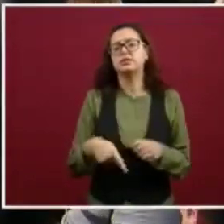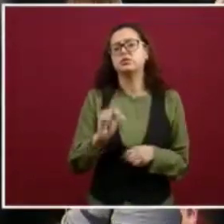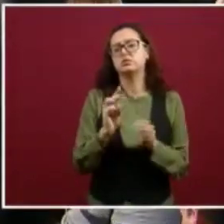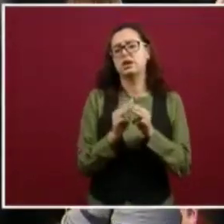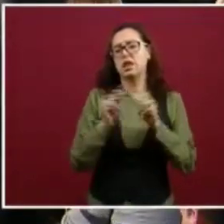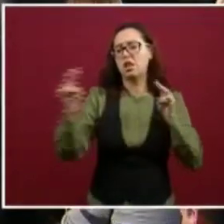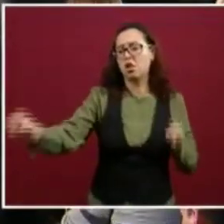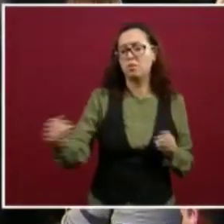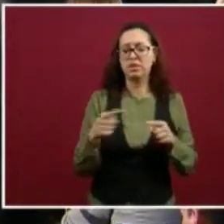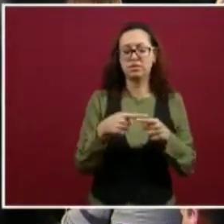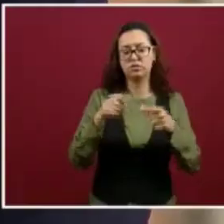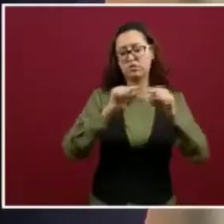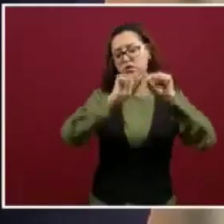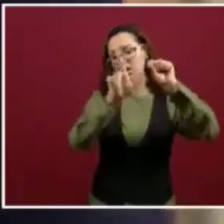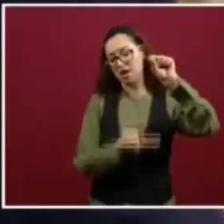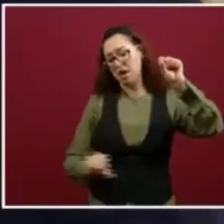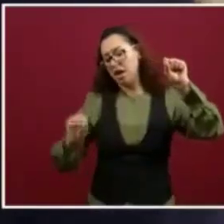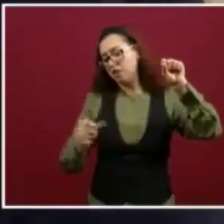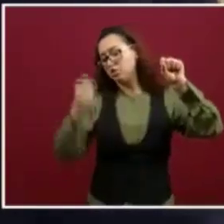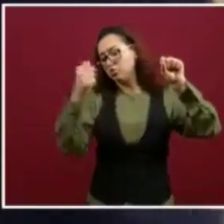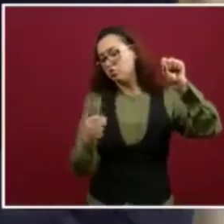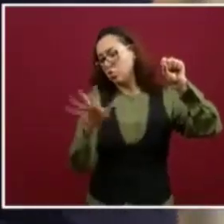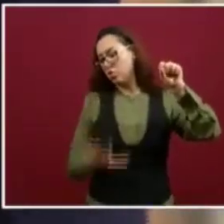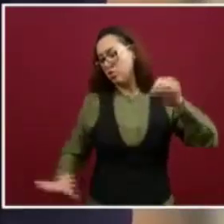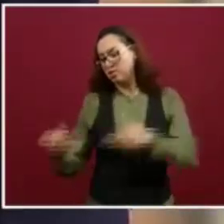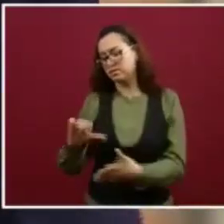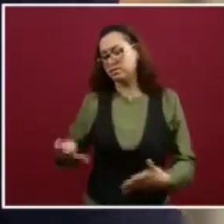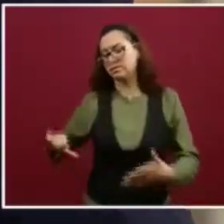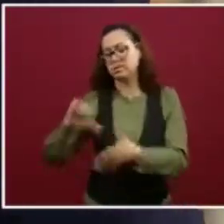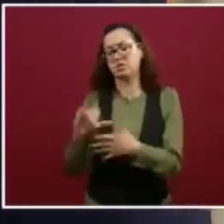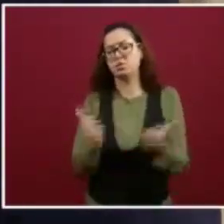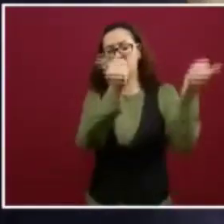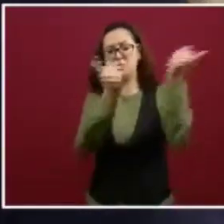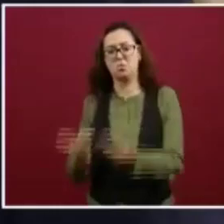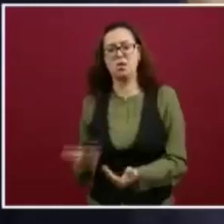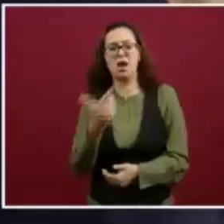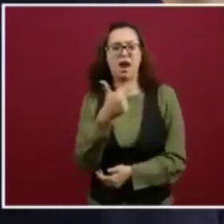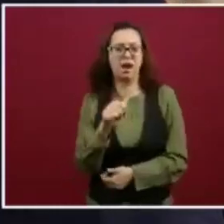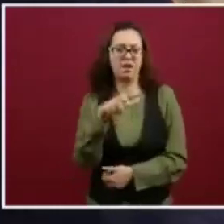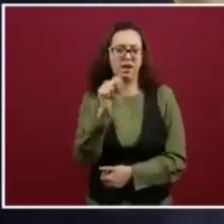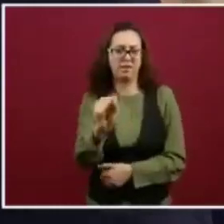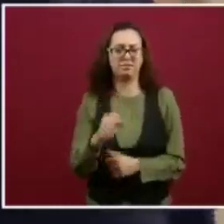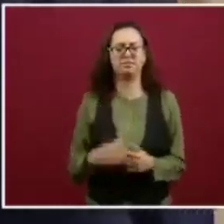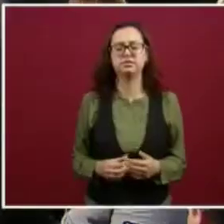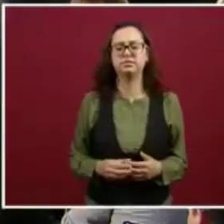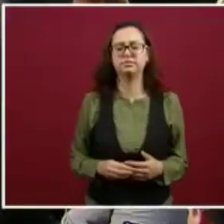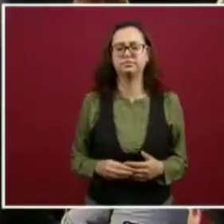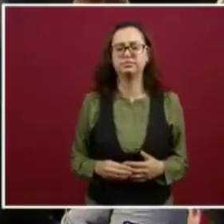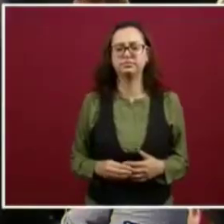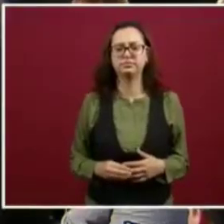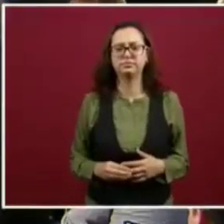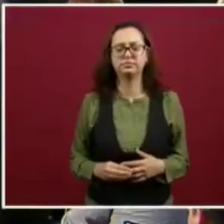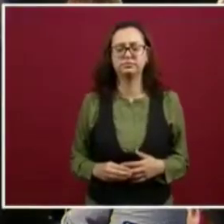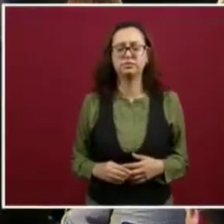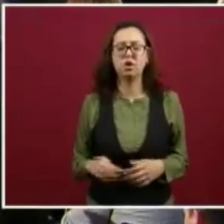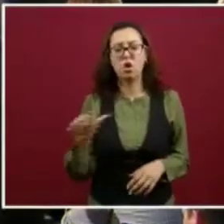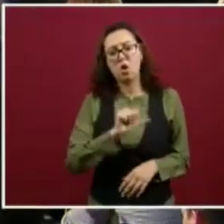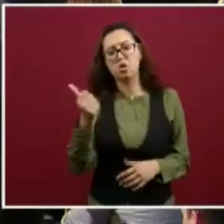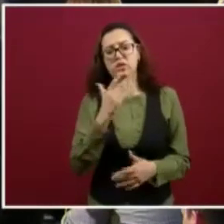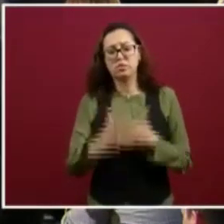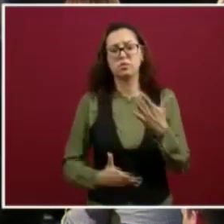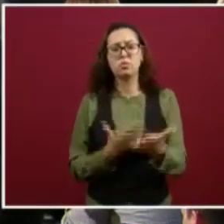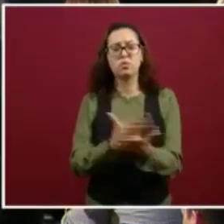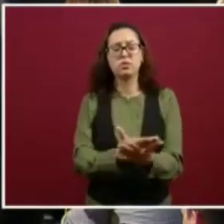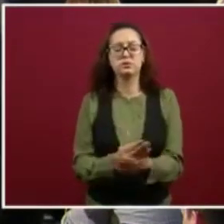integrar al sur de México con Centroamérica y traernos el excedente de Norteamérica. La otra propuesta